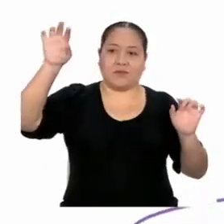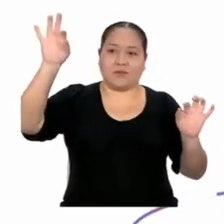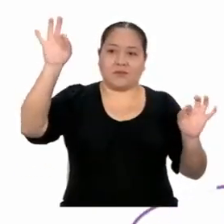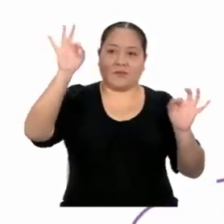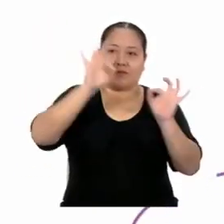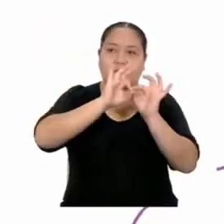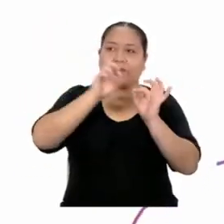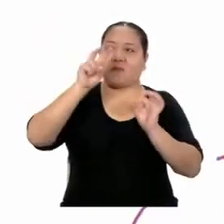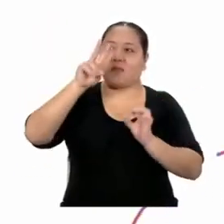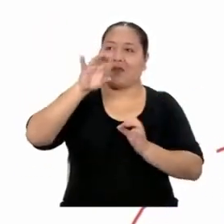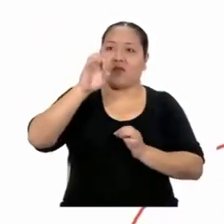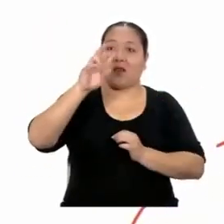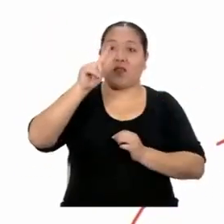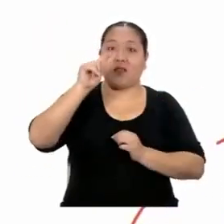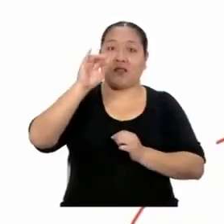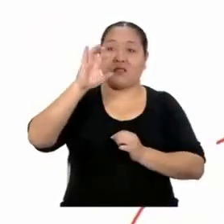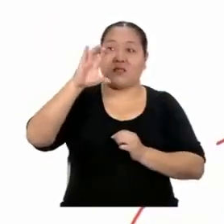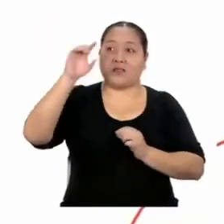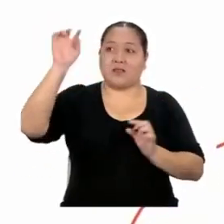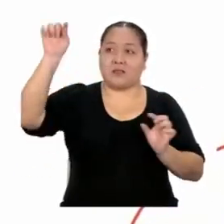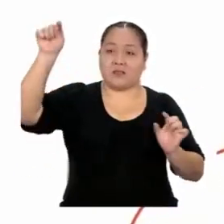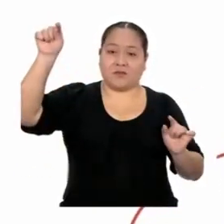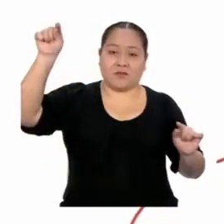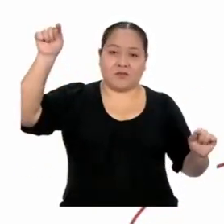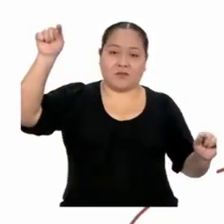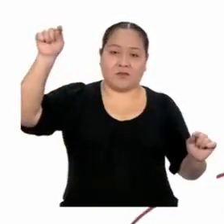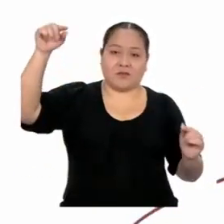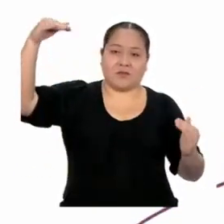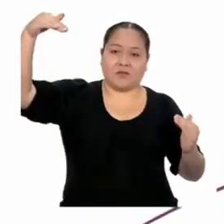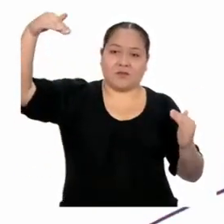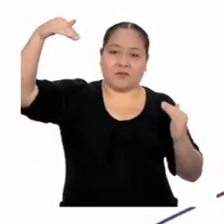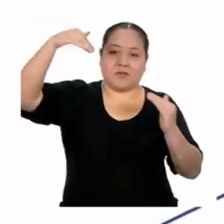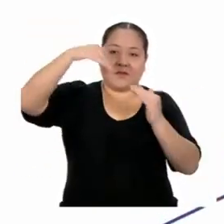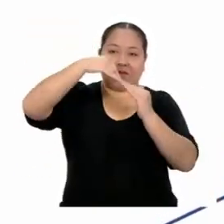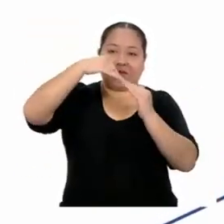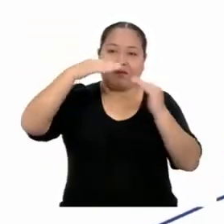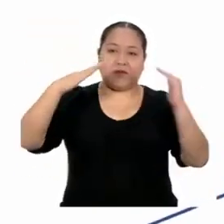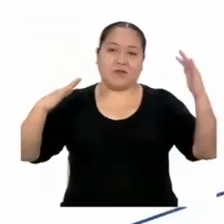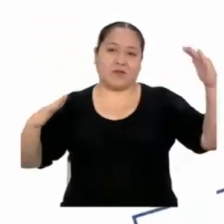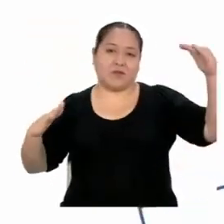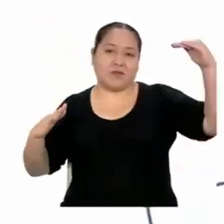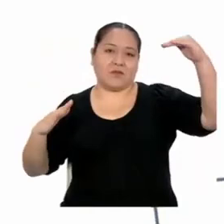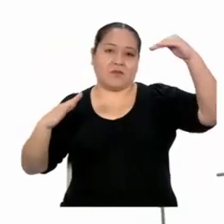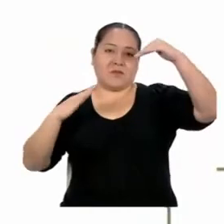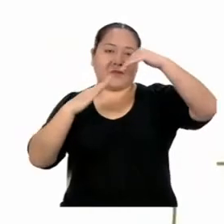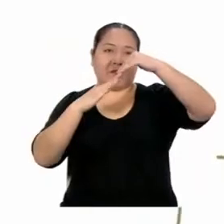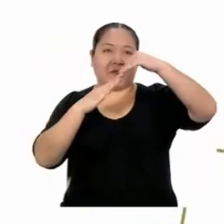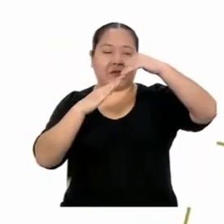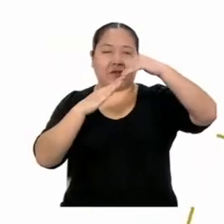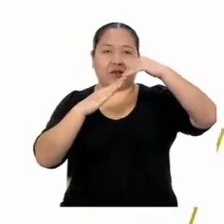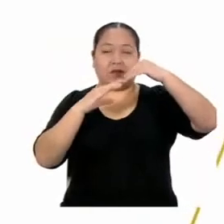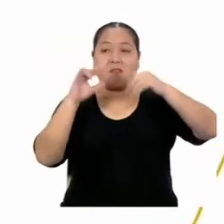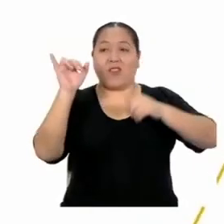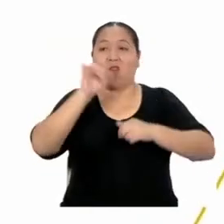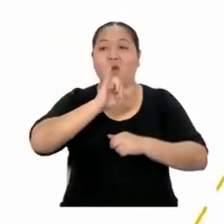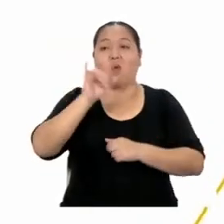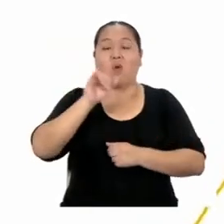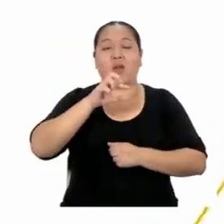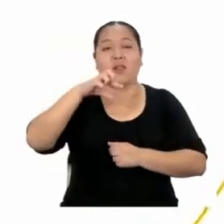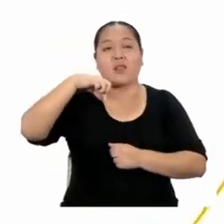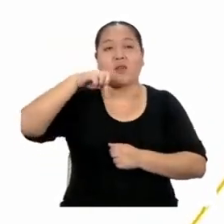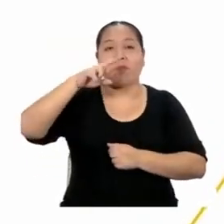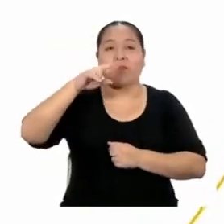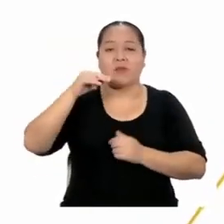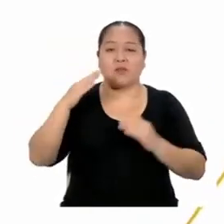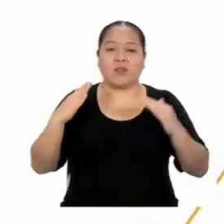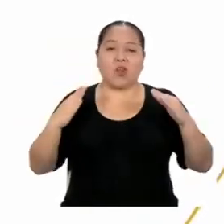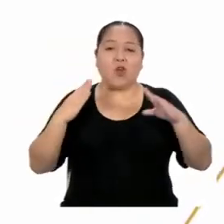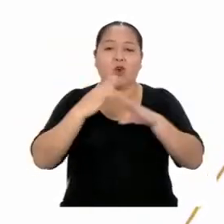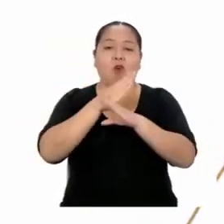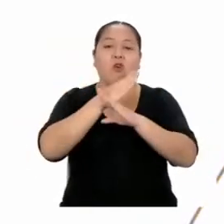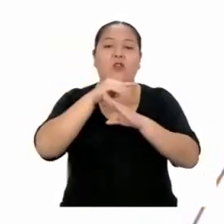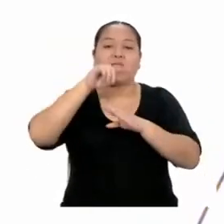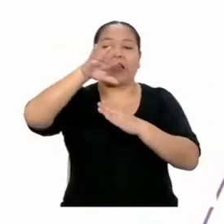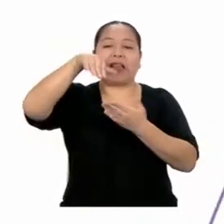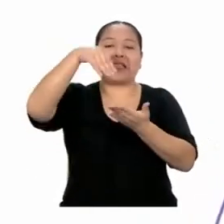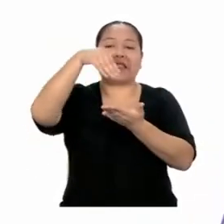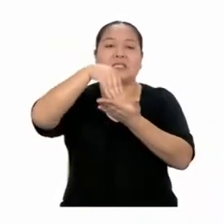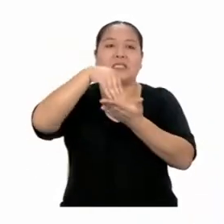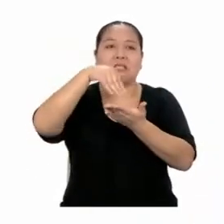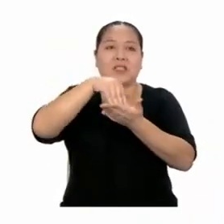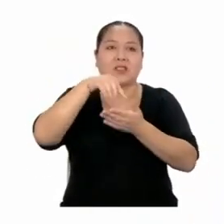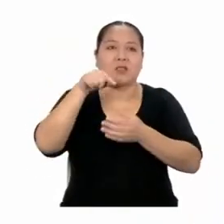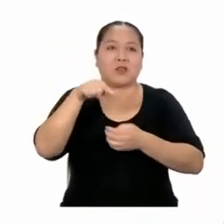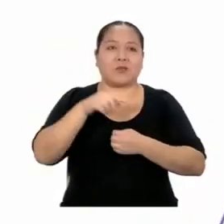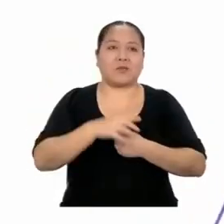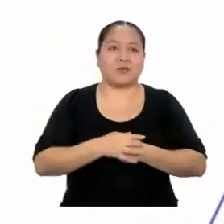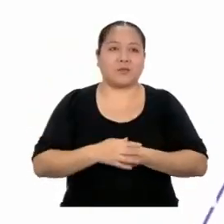no consecutivos de este. El cuadrado tiene dos diagonales iguales y perpendiculares y se cortan en el centro del cuadrado.